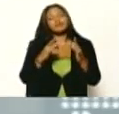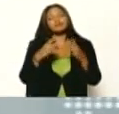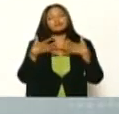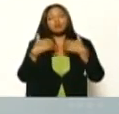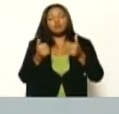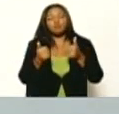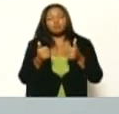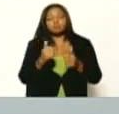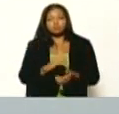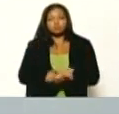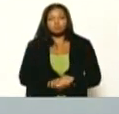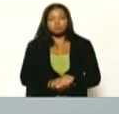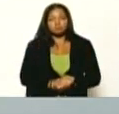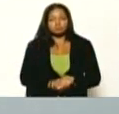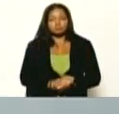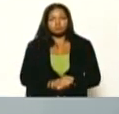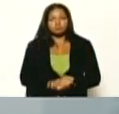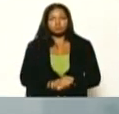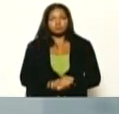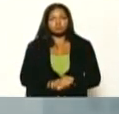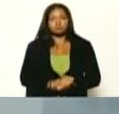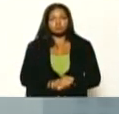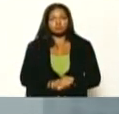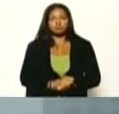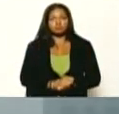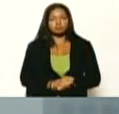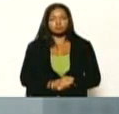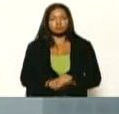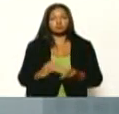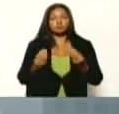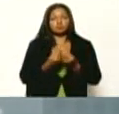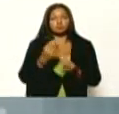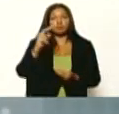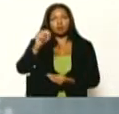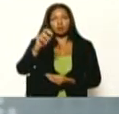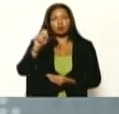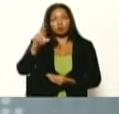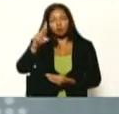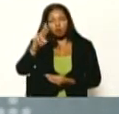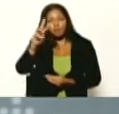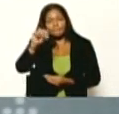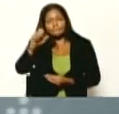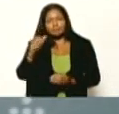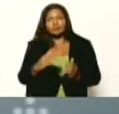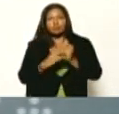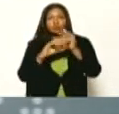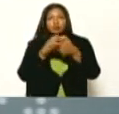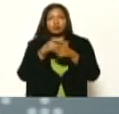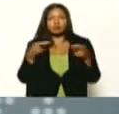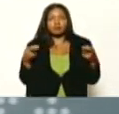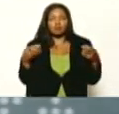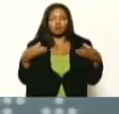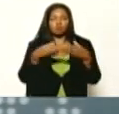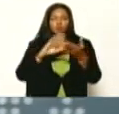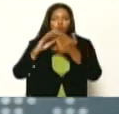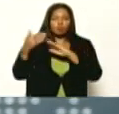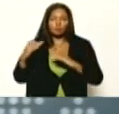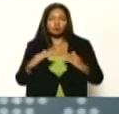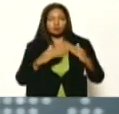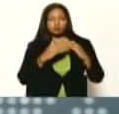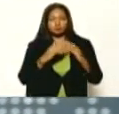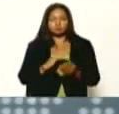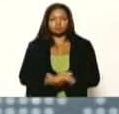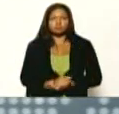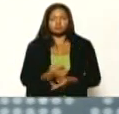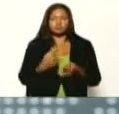Ambulatoria, junto a Norma Soto, directora general de la Red Comunal,